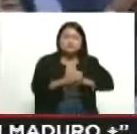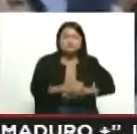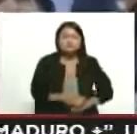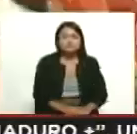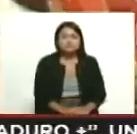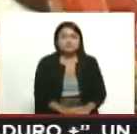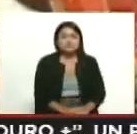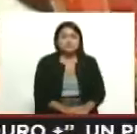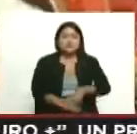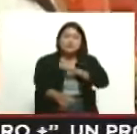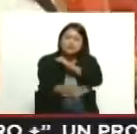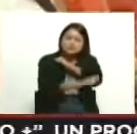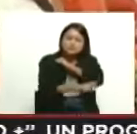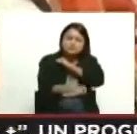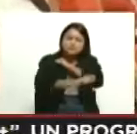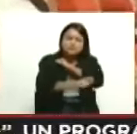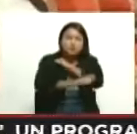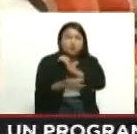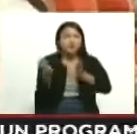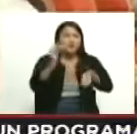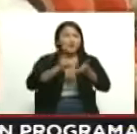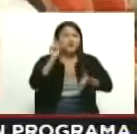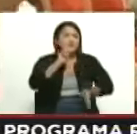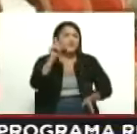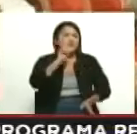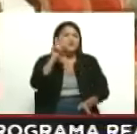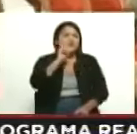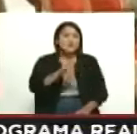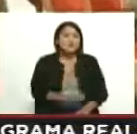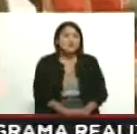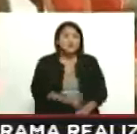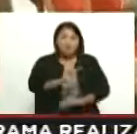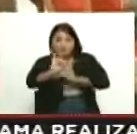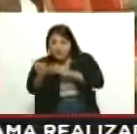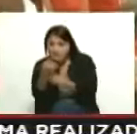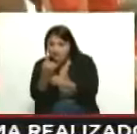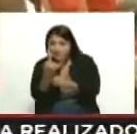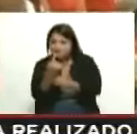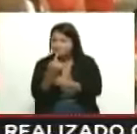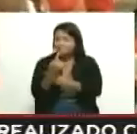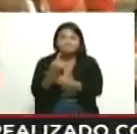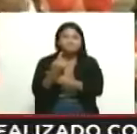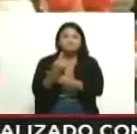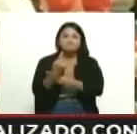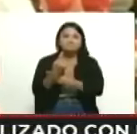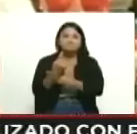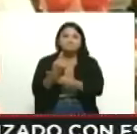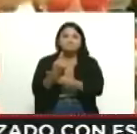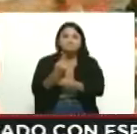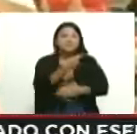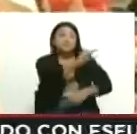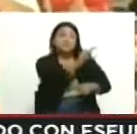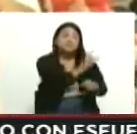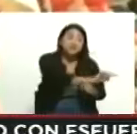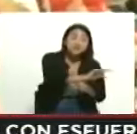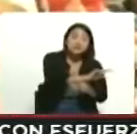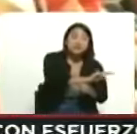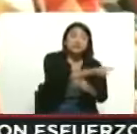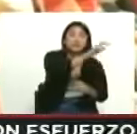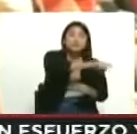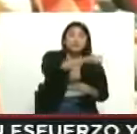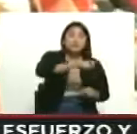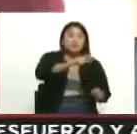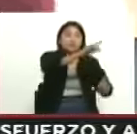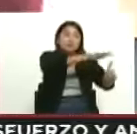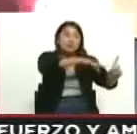Un fraude, una nueva mentira. A nosotros no nos engañan. A a su propia gente para hacerles